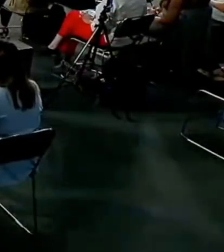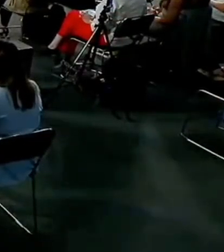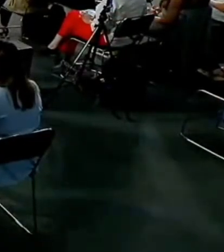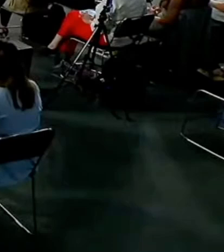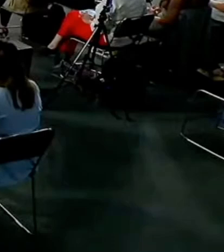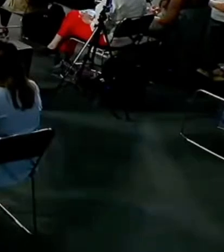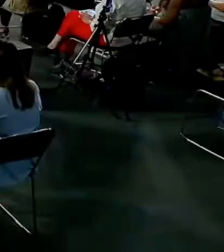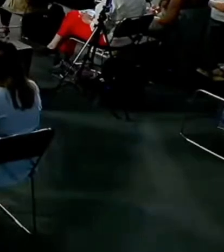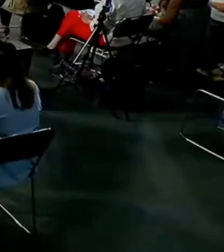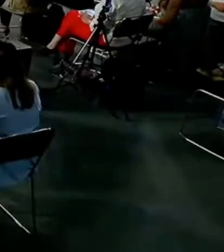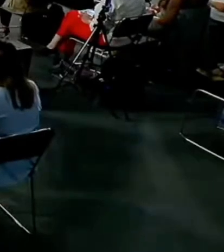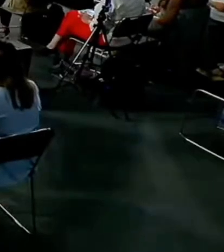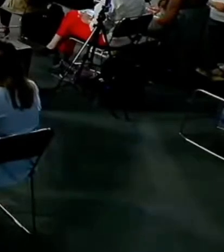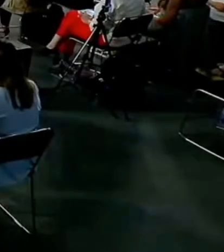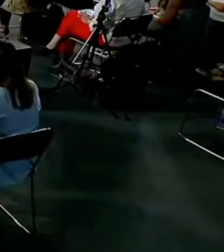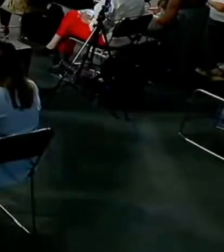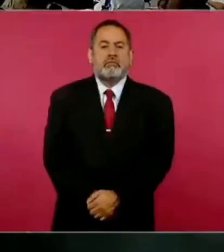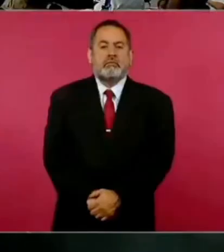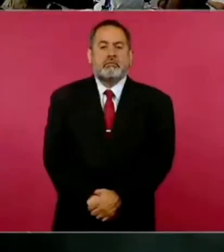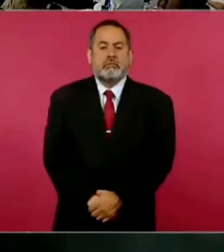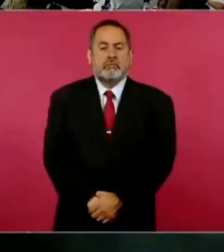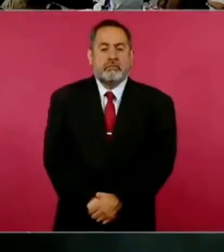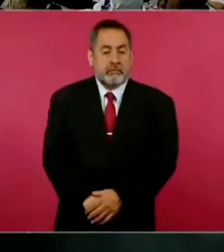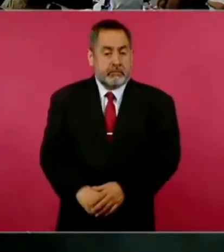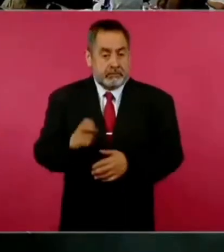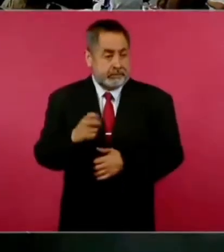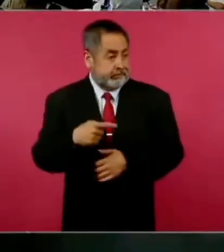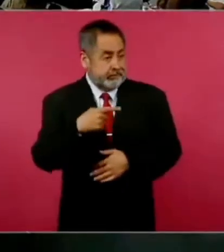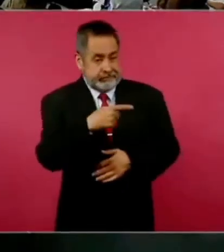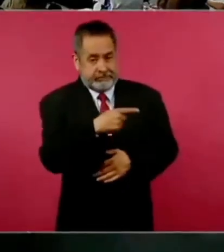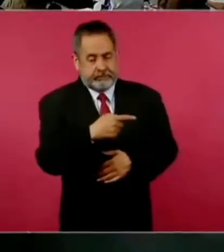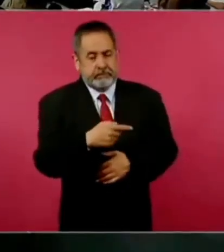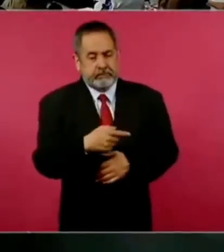fallecía o renunciaba el presidente,